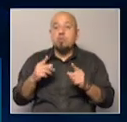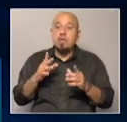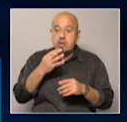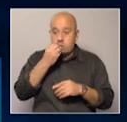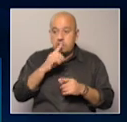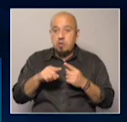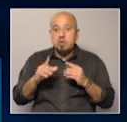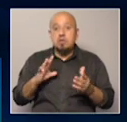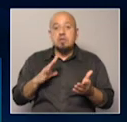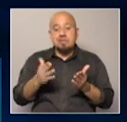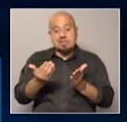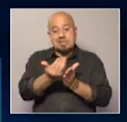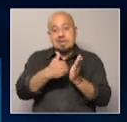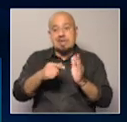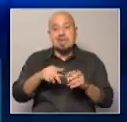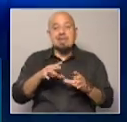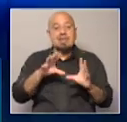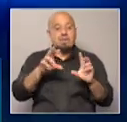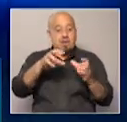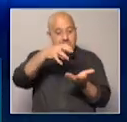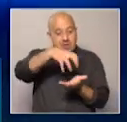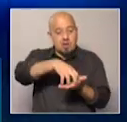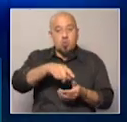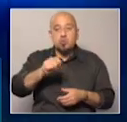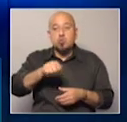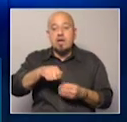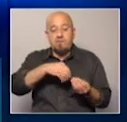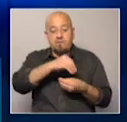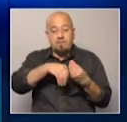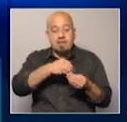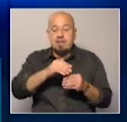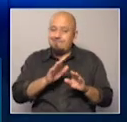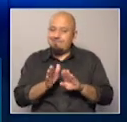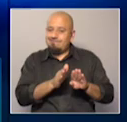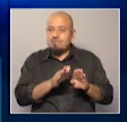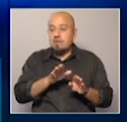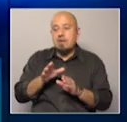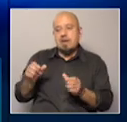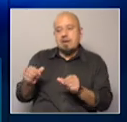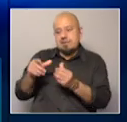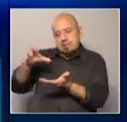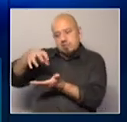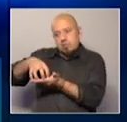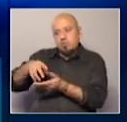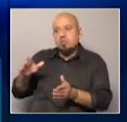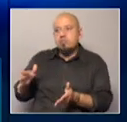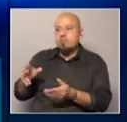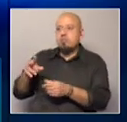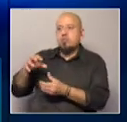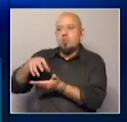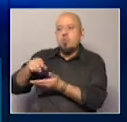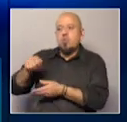bueno sacar todo esto del juzgado de familia por todo el trabajo que hay y crear una defensoría especializada del recién nacido que